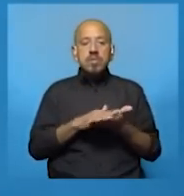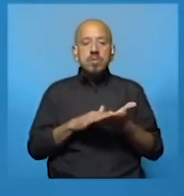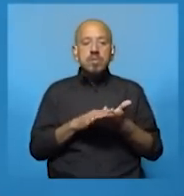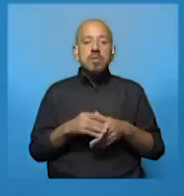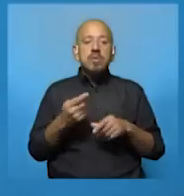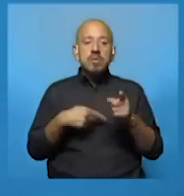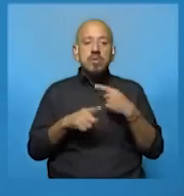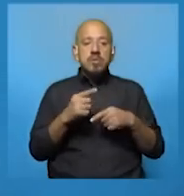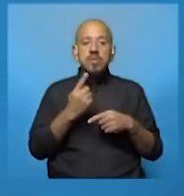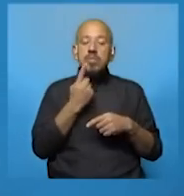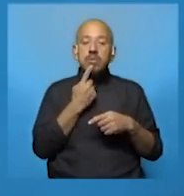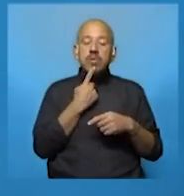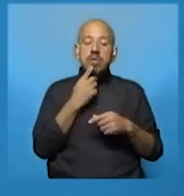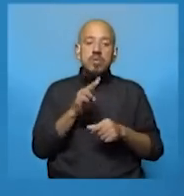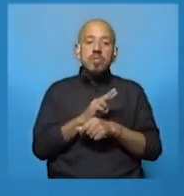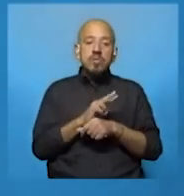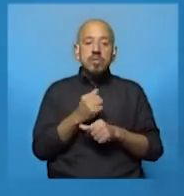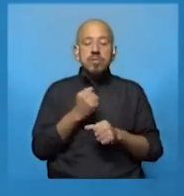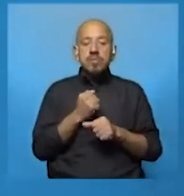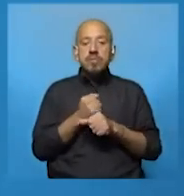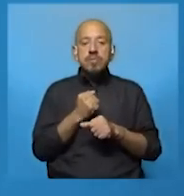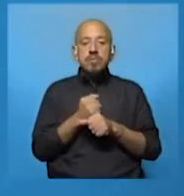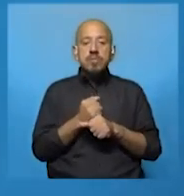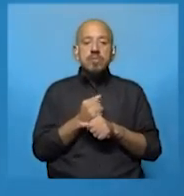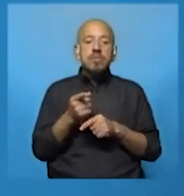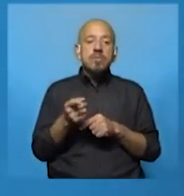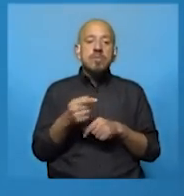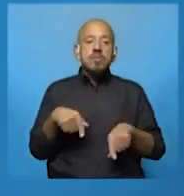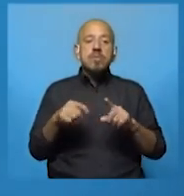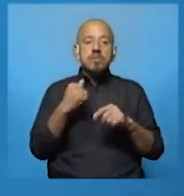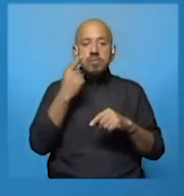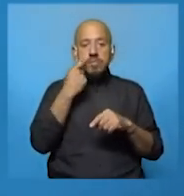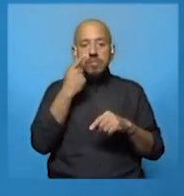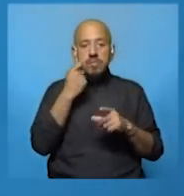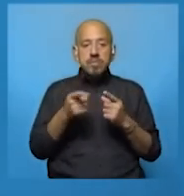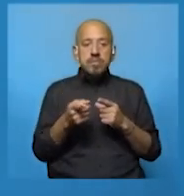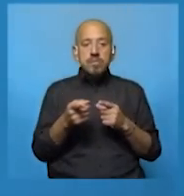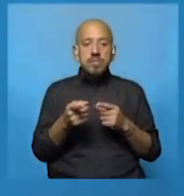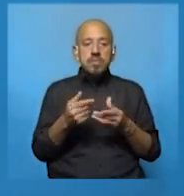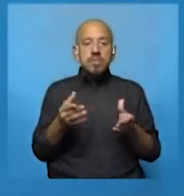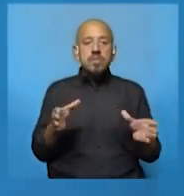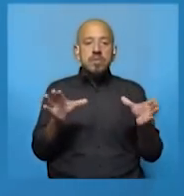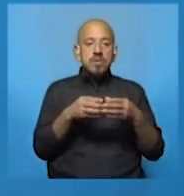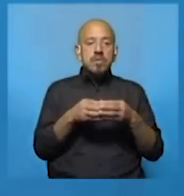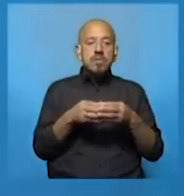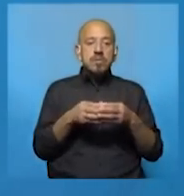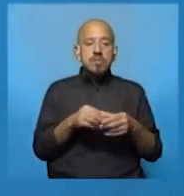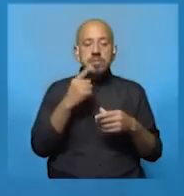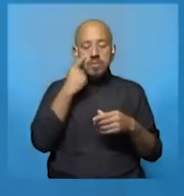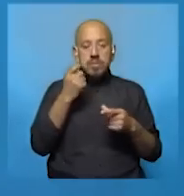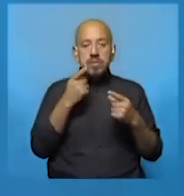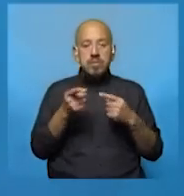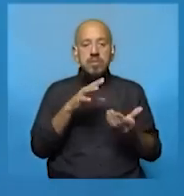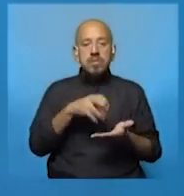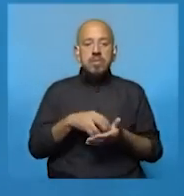una buena política de seguridad es trabajar sobre las masculinidades en las comunidades en prevención en